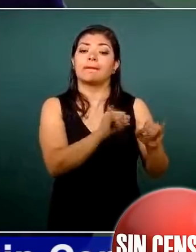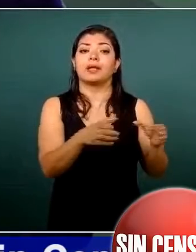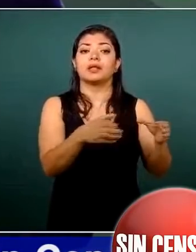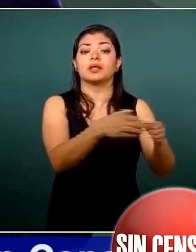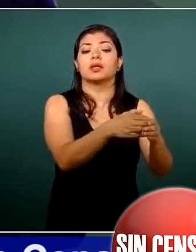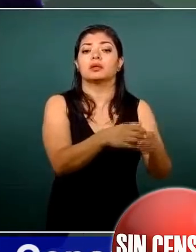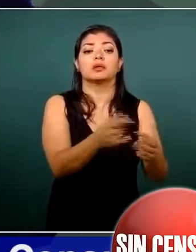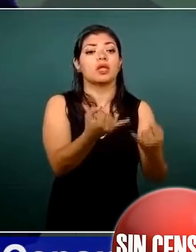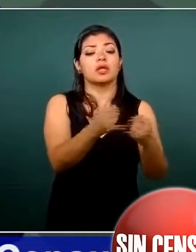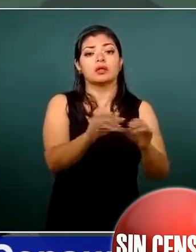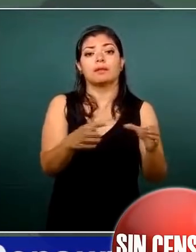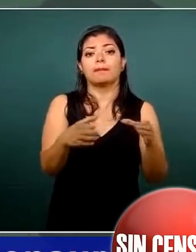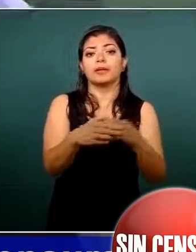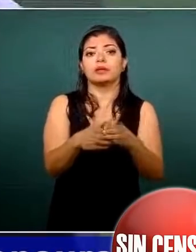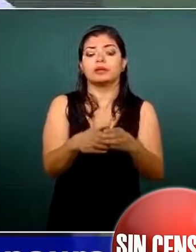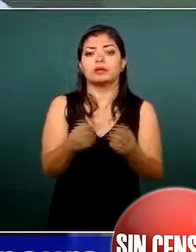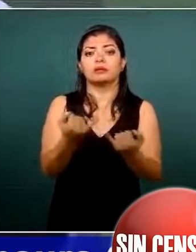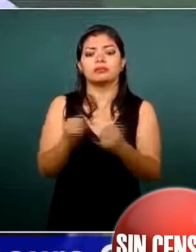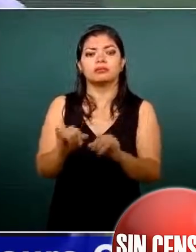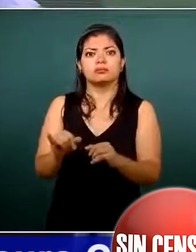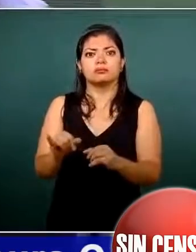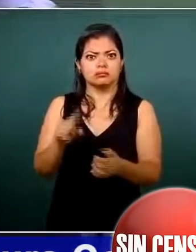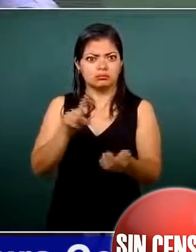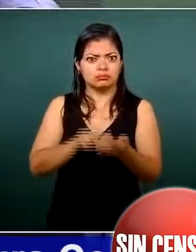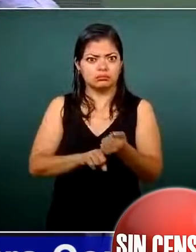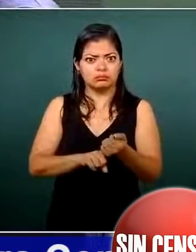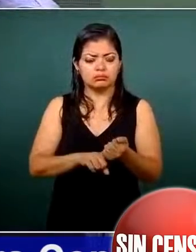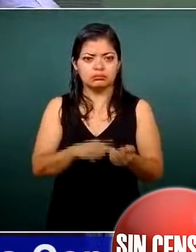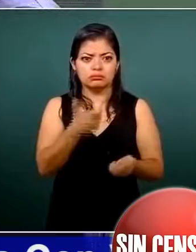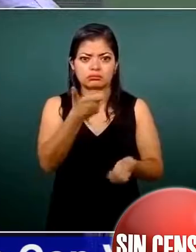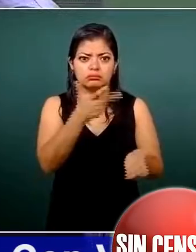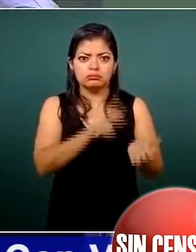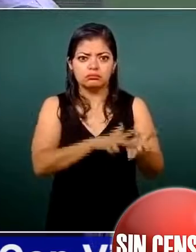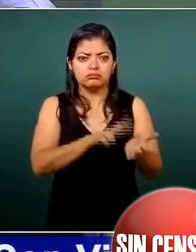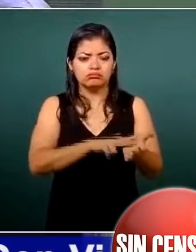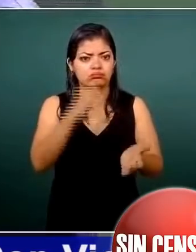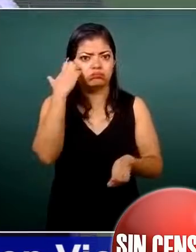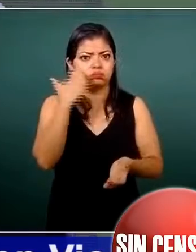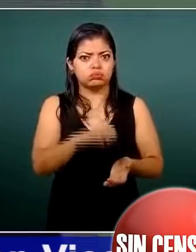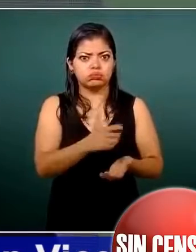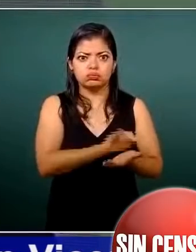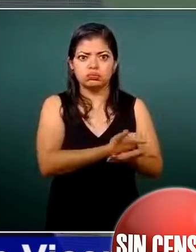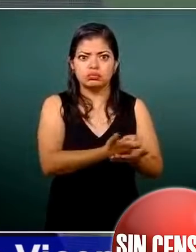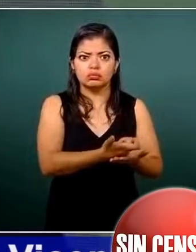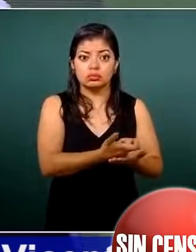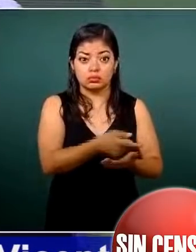aparatos burocráticos costosísimos y buenos para nada.